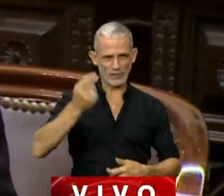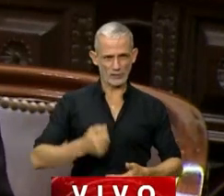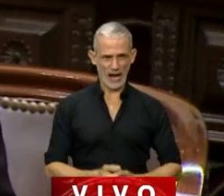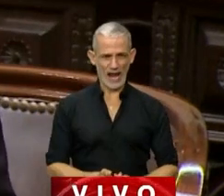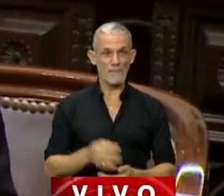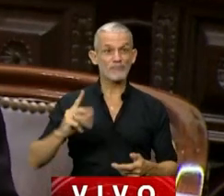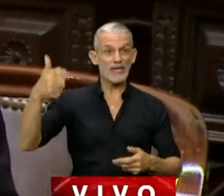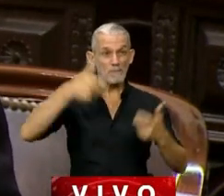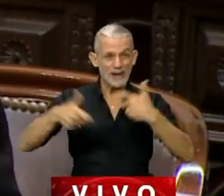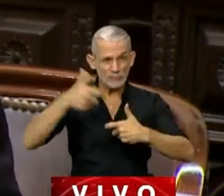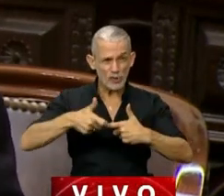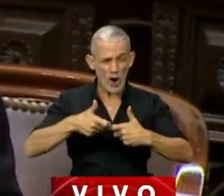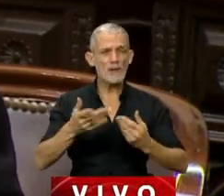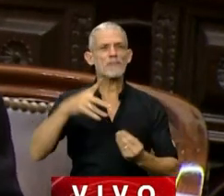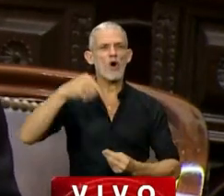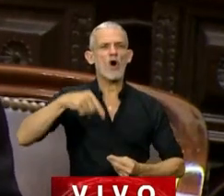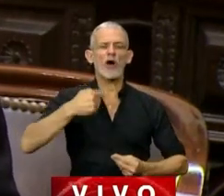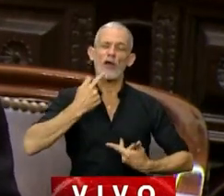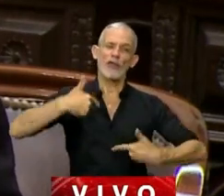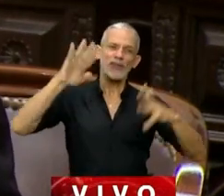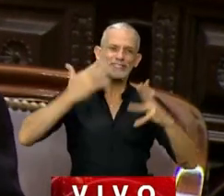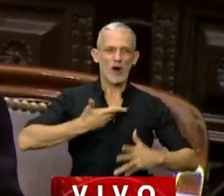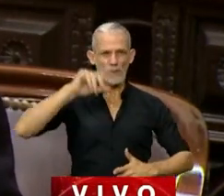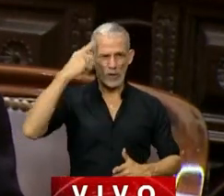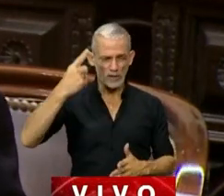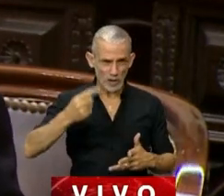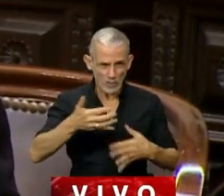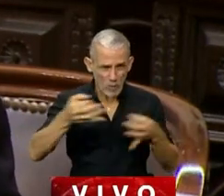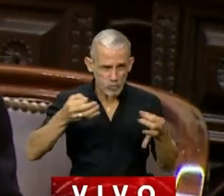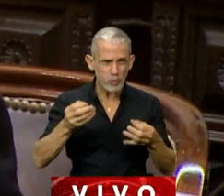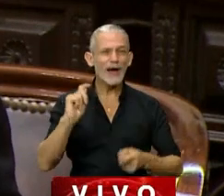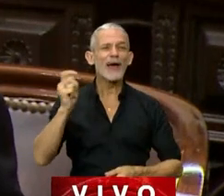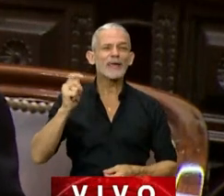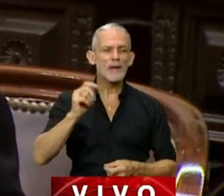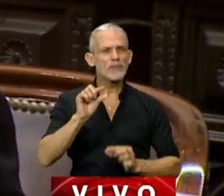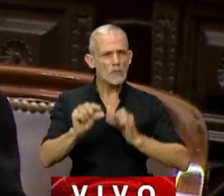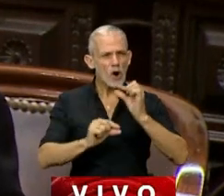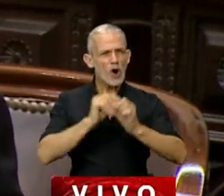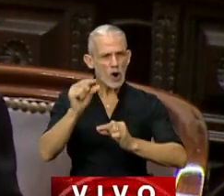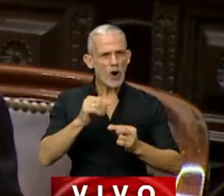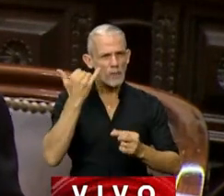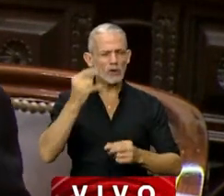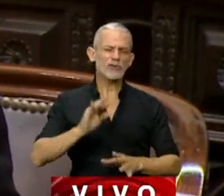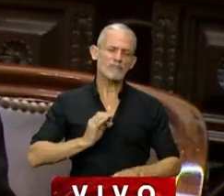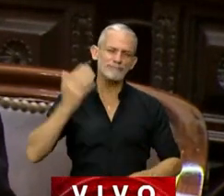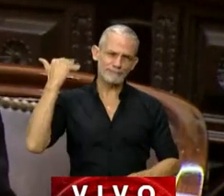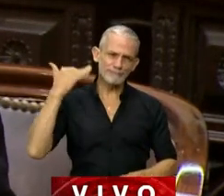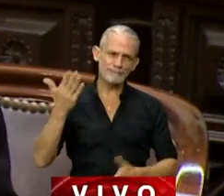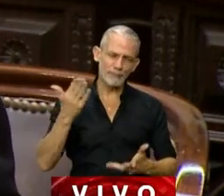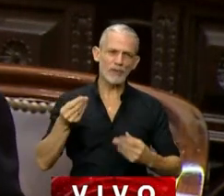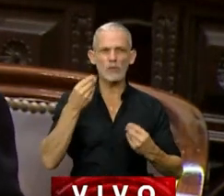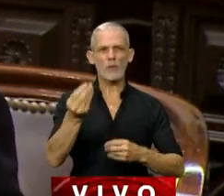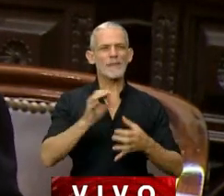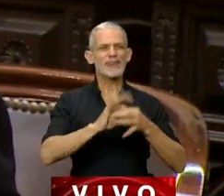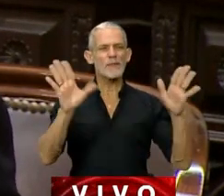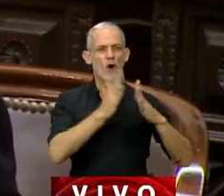nacional. Inversiones que hoy se dice que sale del gobierno nacional, pero en realidad, paulatinamente, ya desde cuando